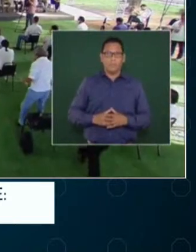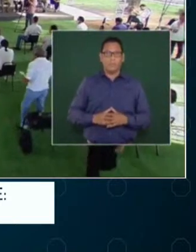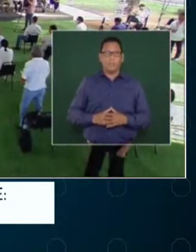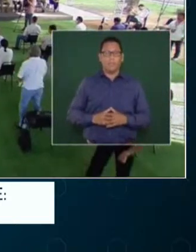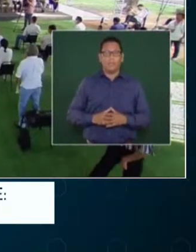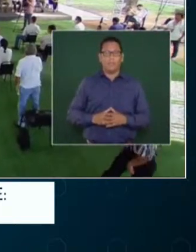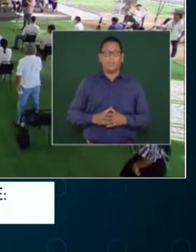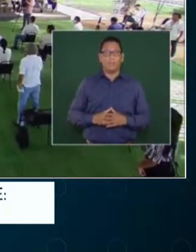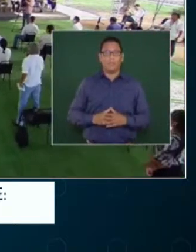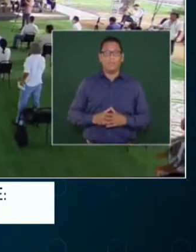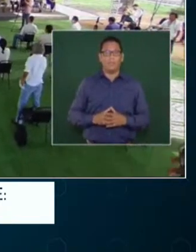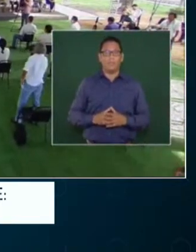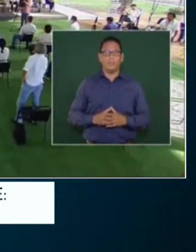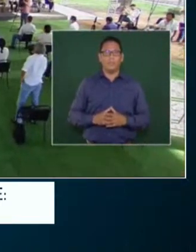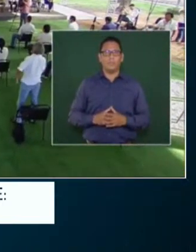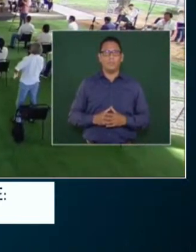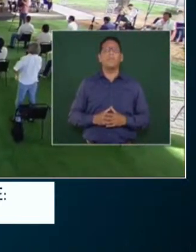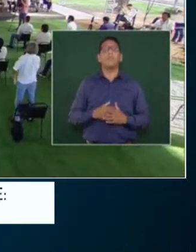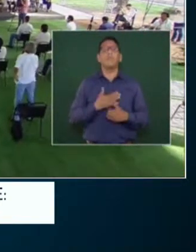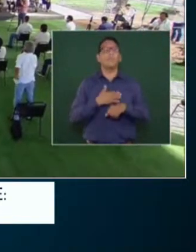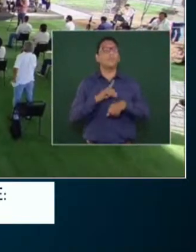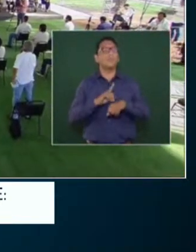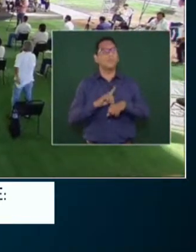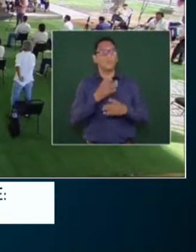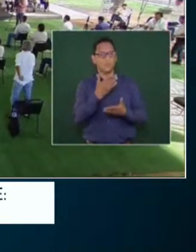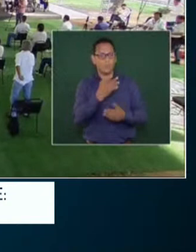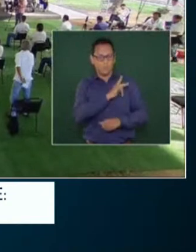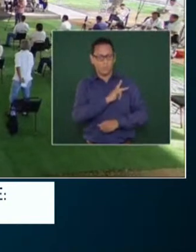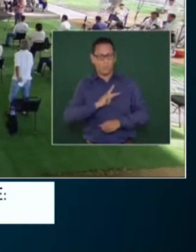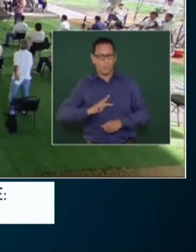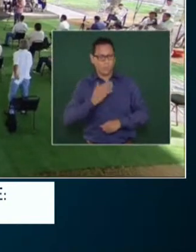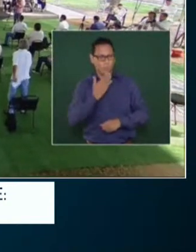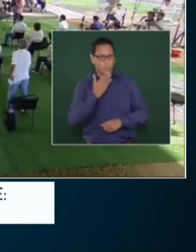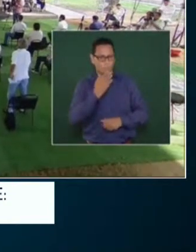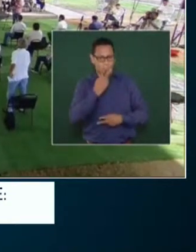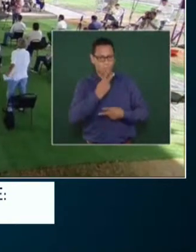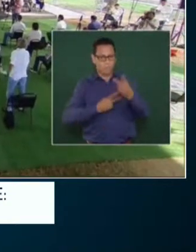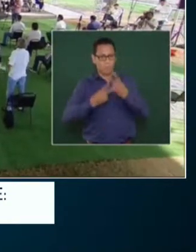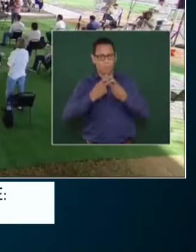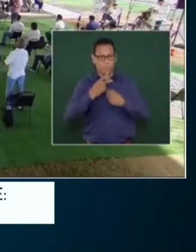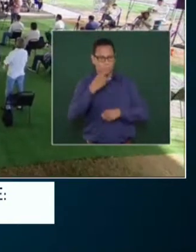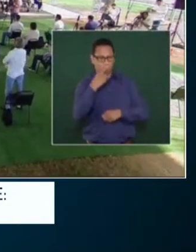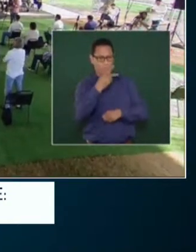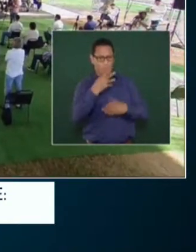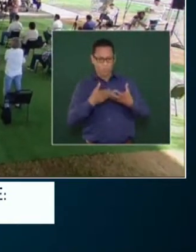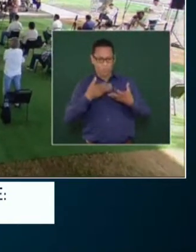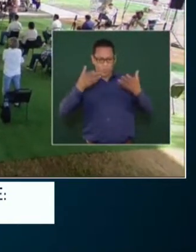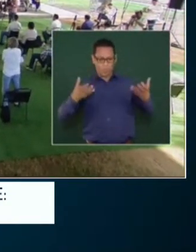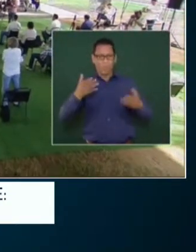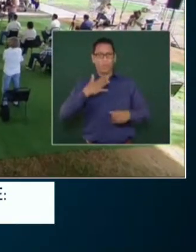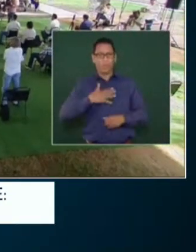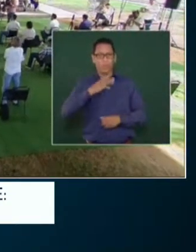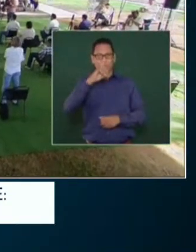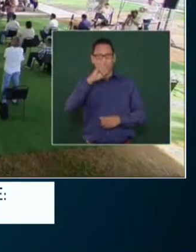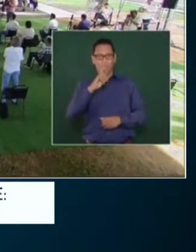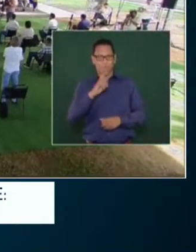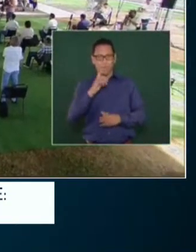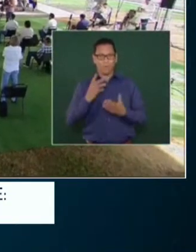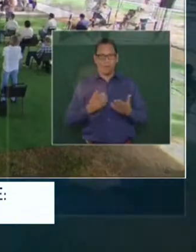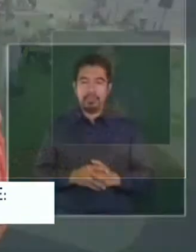conocer el resultado, el movimiento de la Cuarta Transformación, dijo, va a cerrar filas. Estas fueron sus